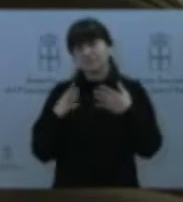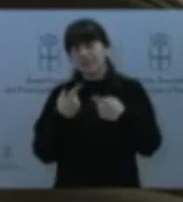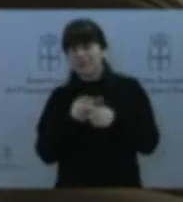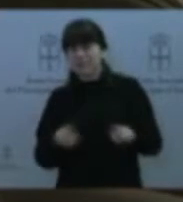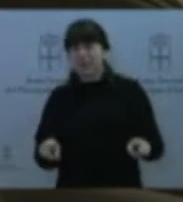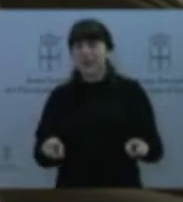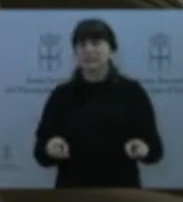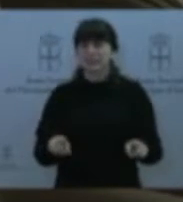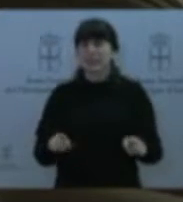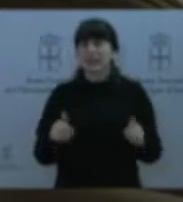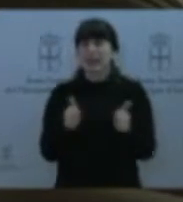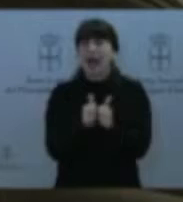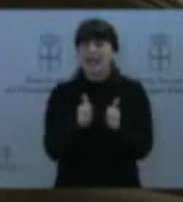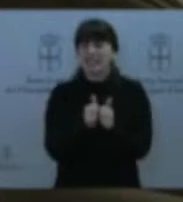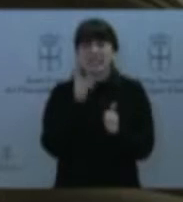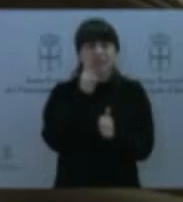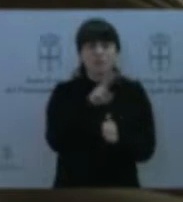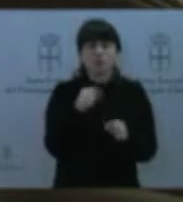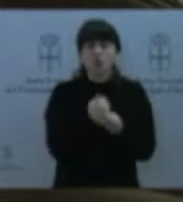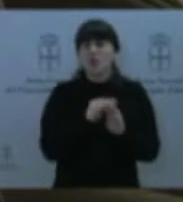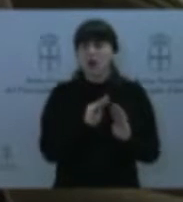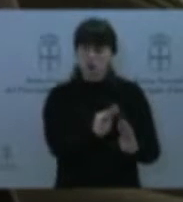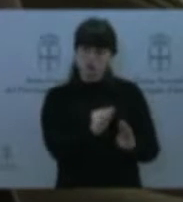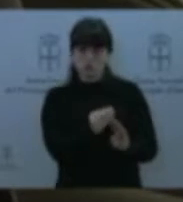los recursos públicos que tenemos.